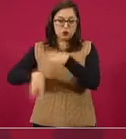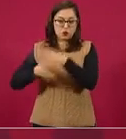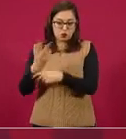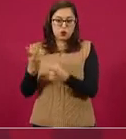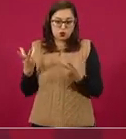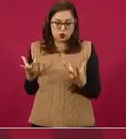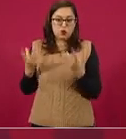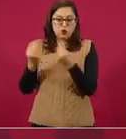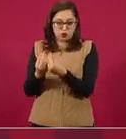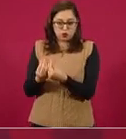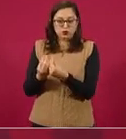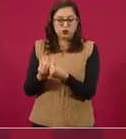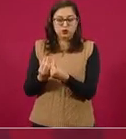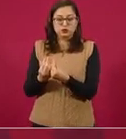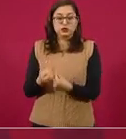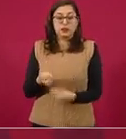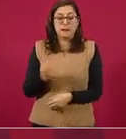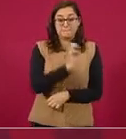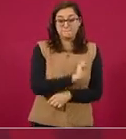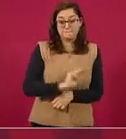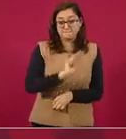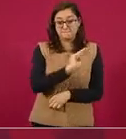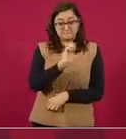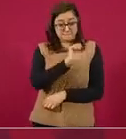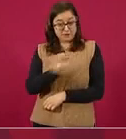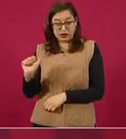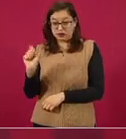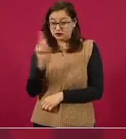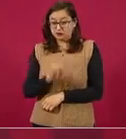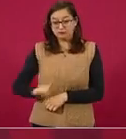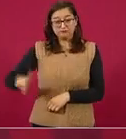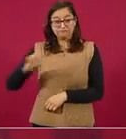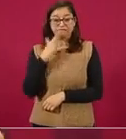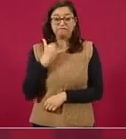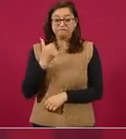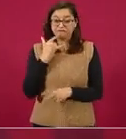o sea que de miércoles a domingo.